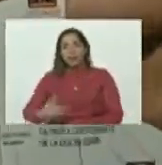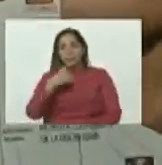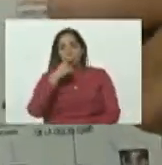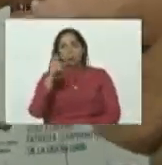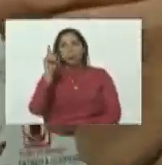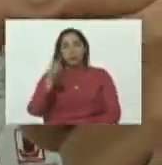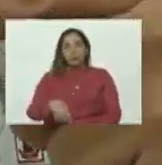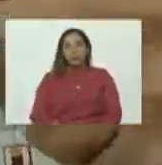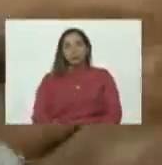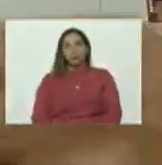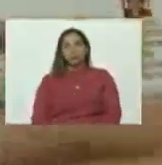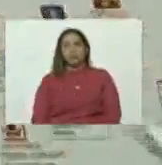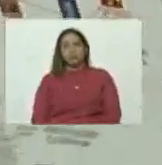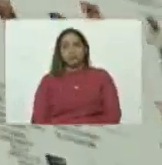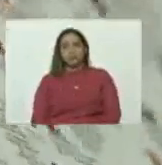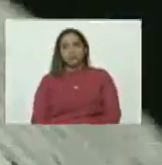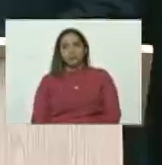y de